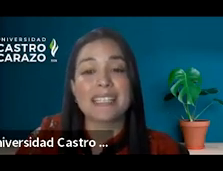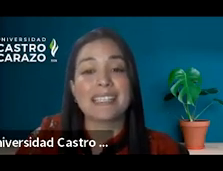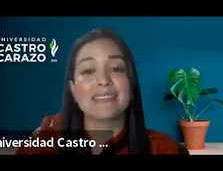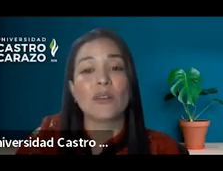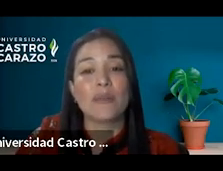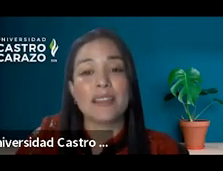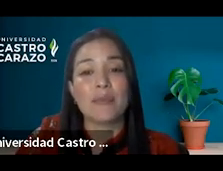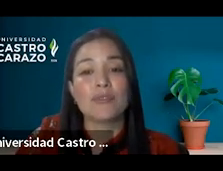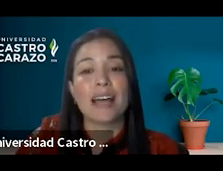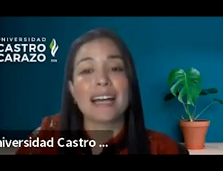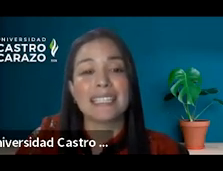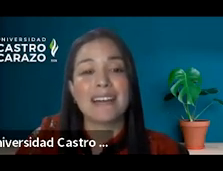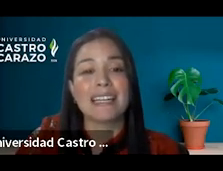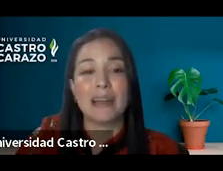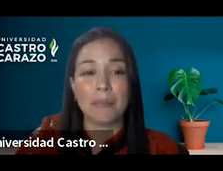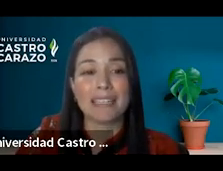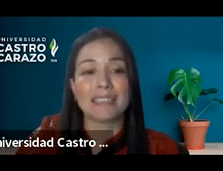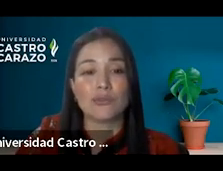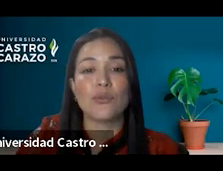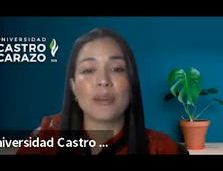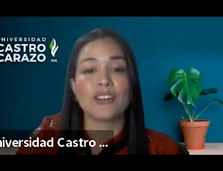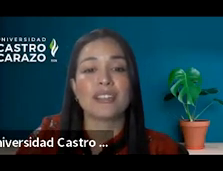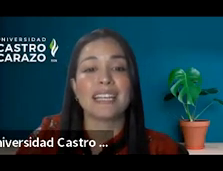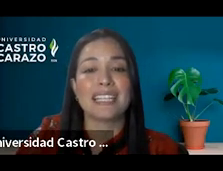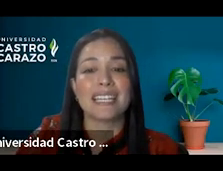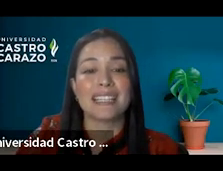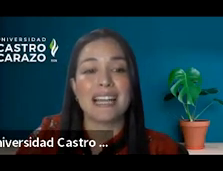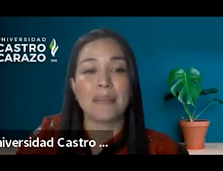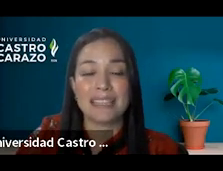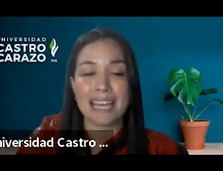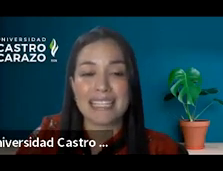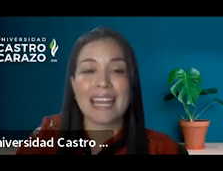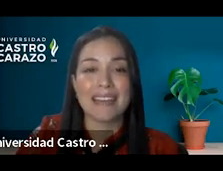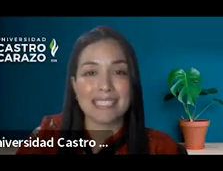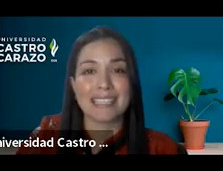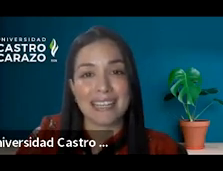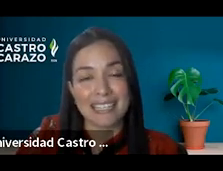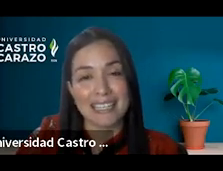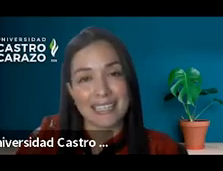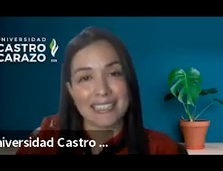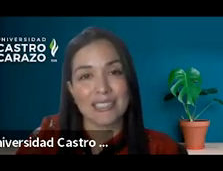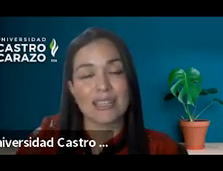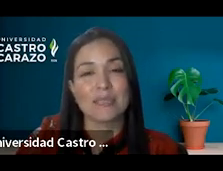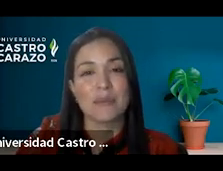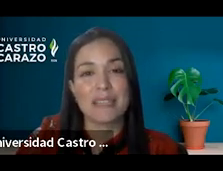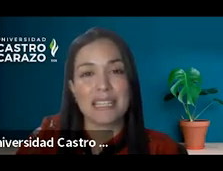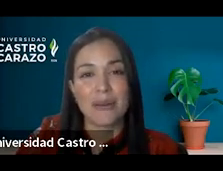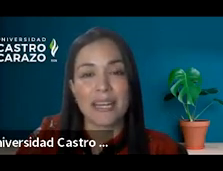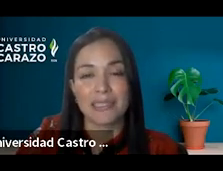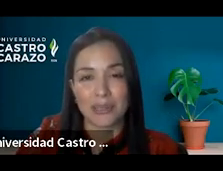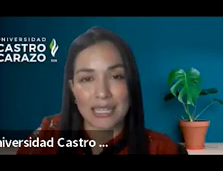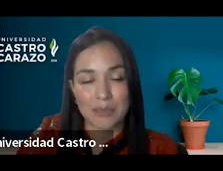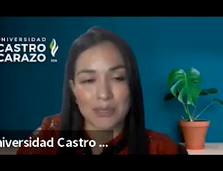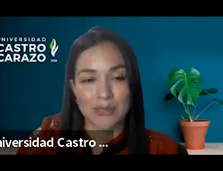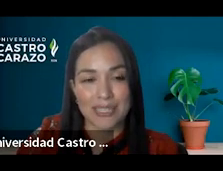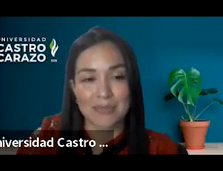experiencia les recomendamos activar en la parte superior derecha de la pantalla la vista de galería y esto les permitirá